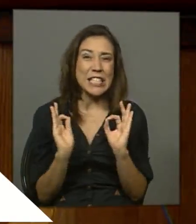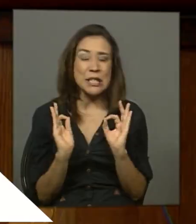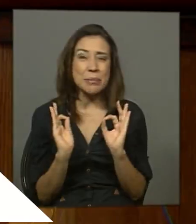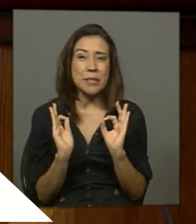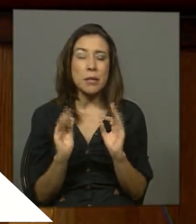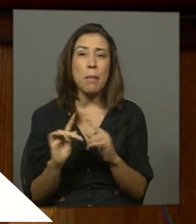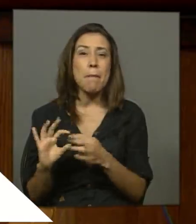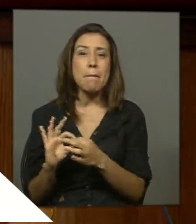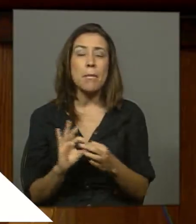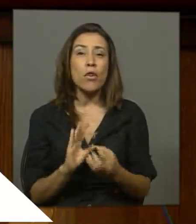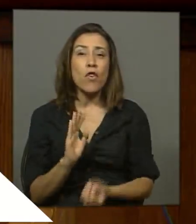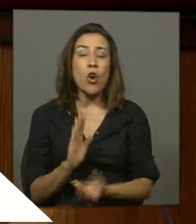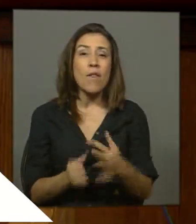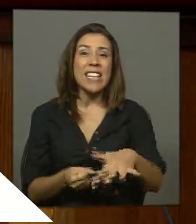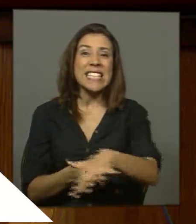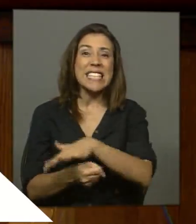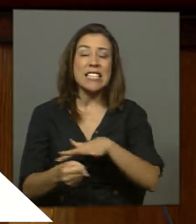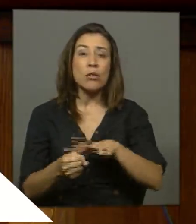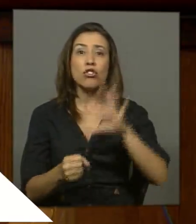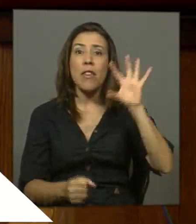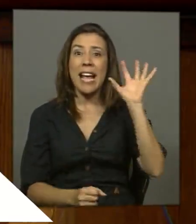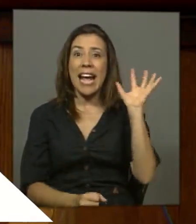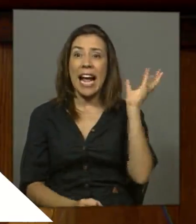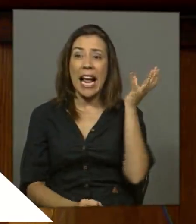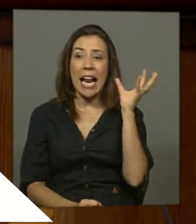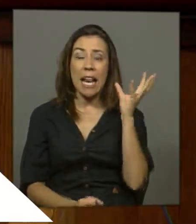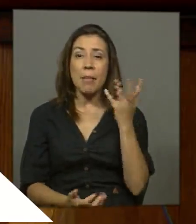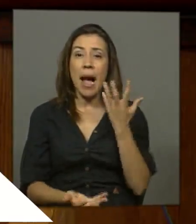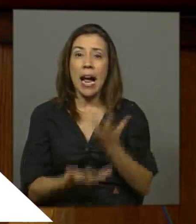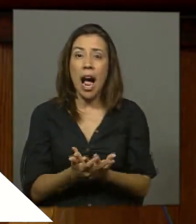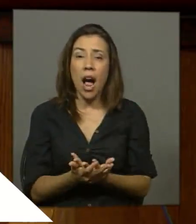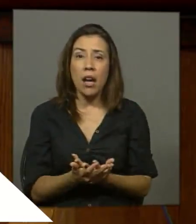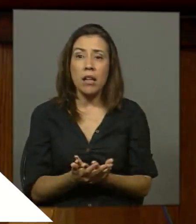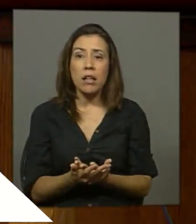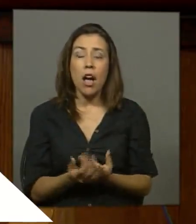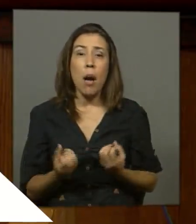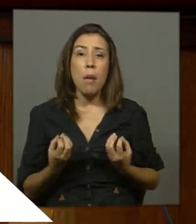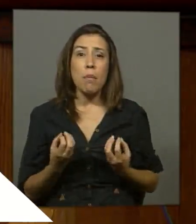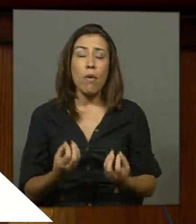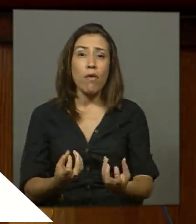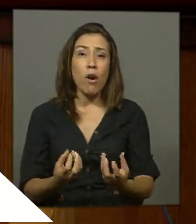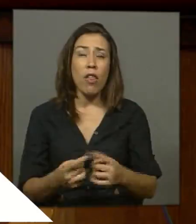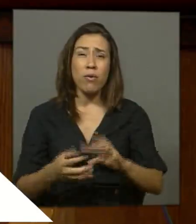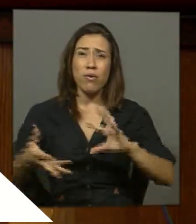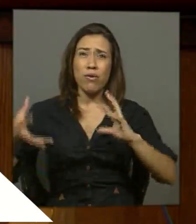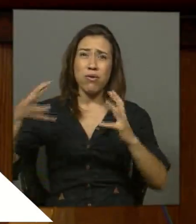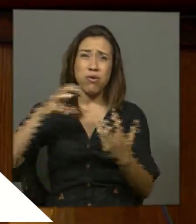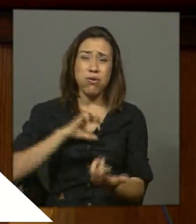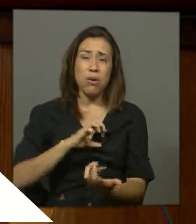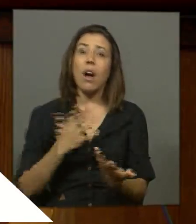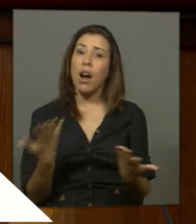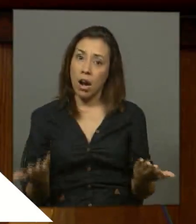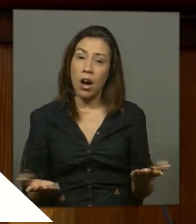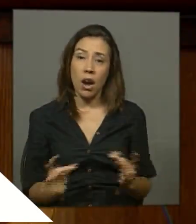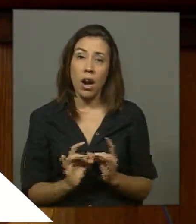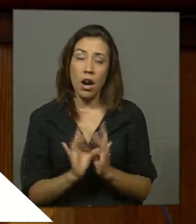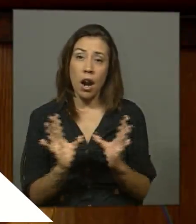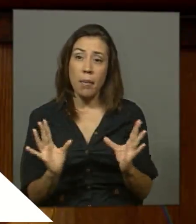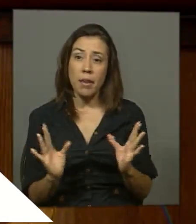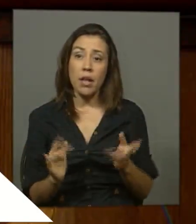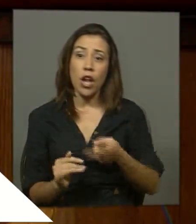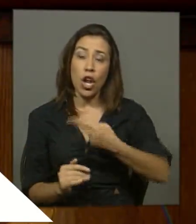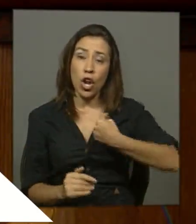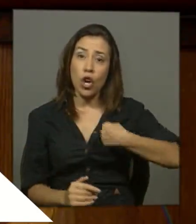a raíz de esta nueva situación climatológica que se ha producido que nos ha traído este este tipo de catástrofe desde luego que no podemos